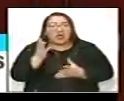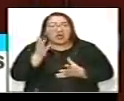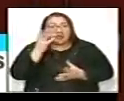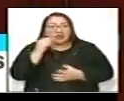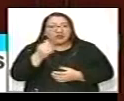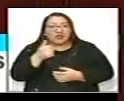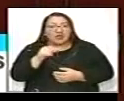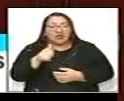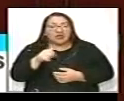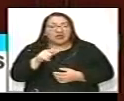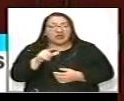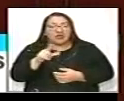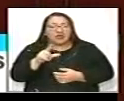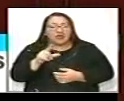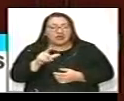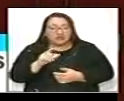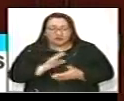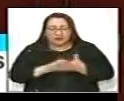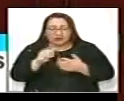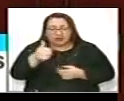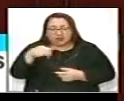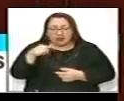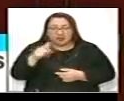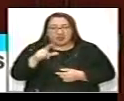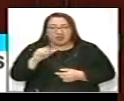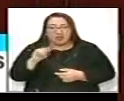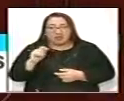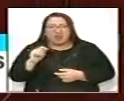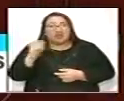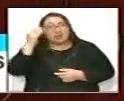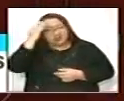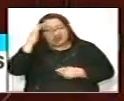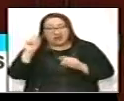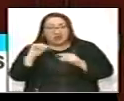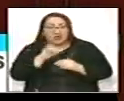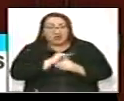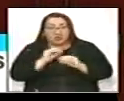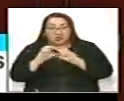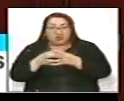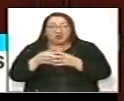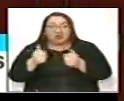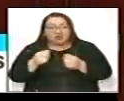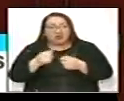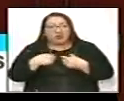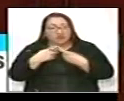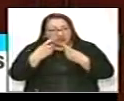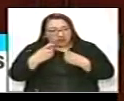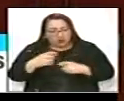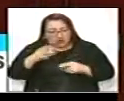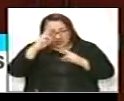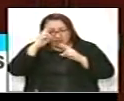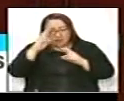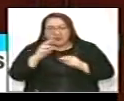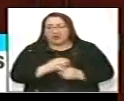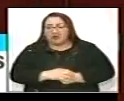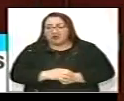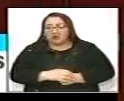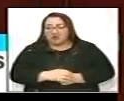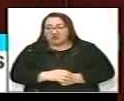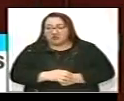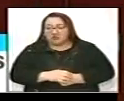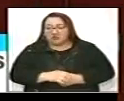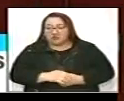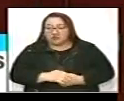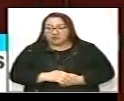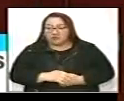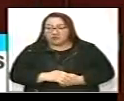ser fundamental para que maduremos en eso que se ha llamado una sociedad democrática, una sociedad no